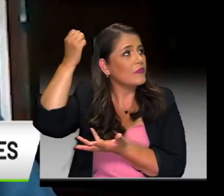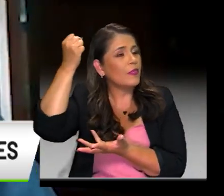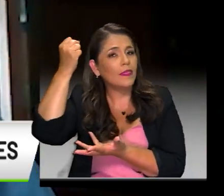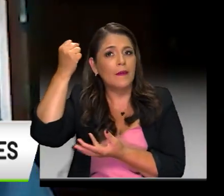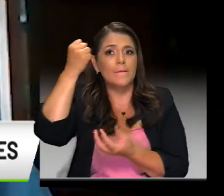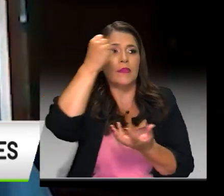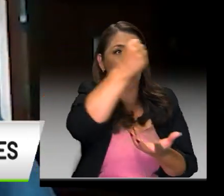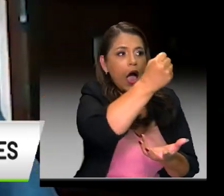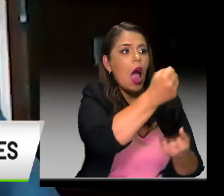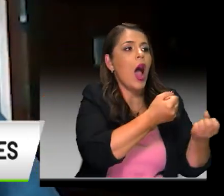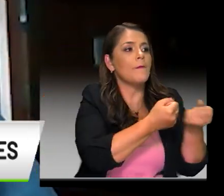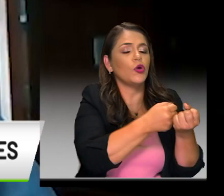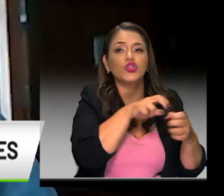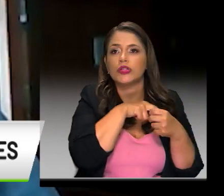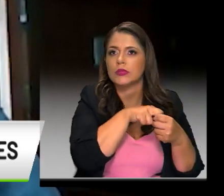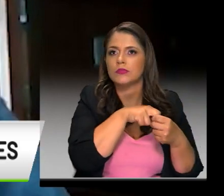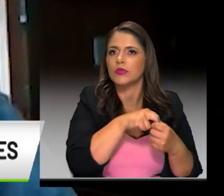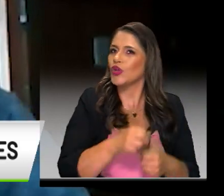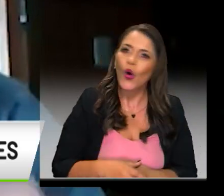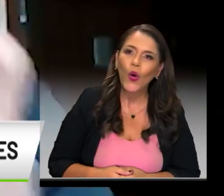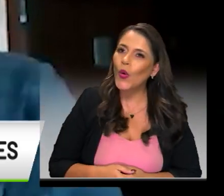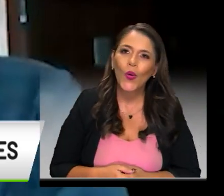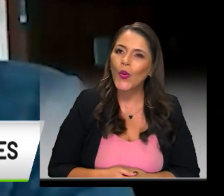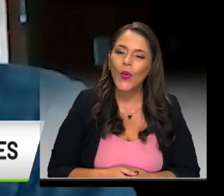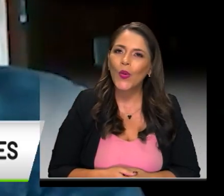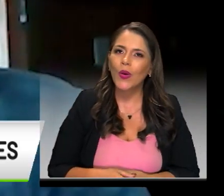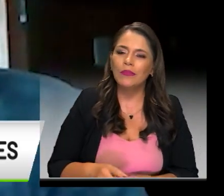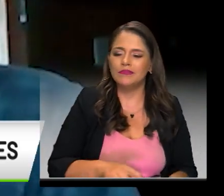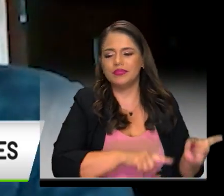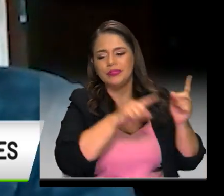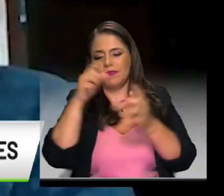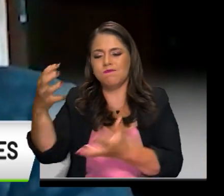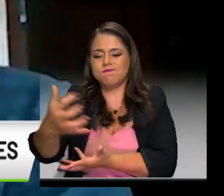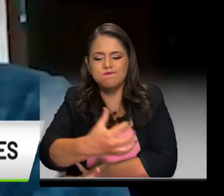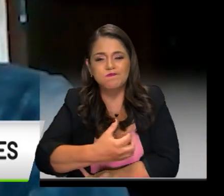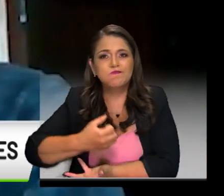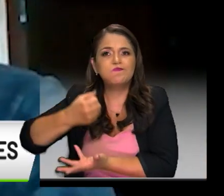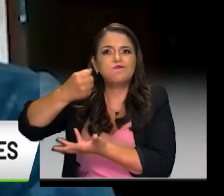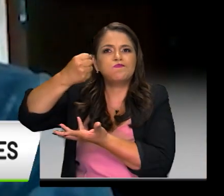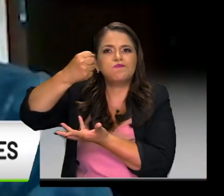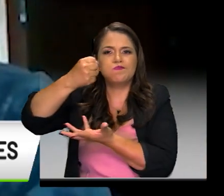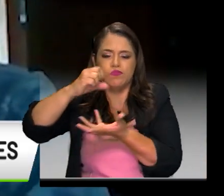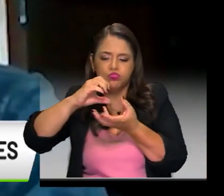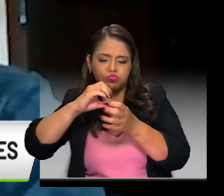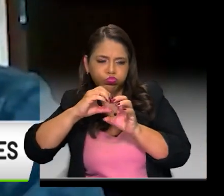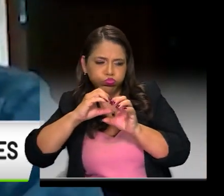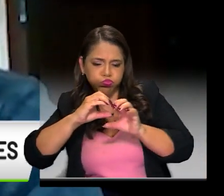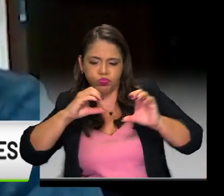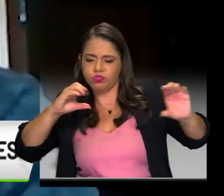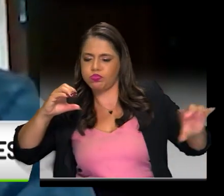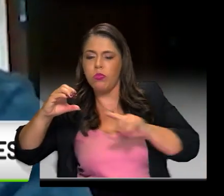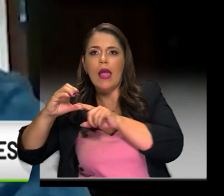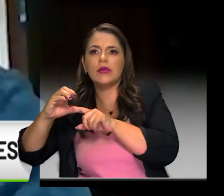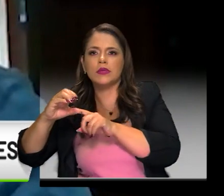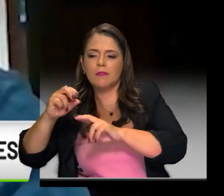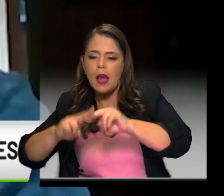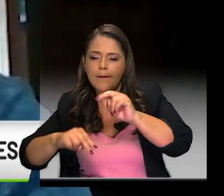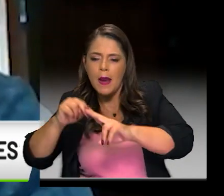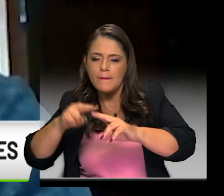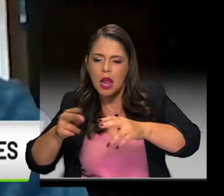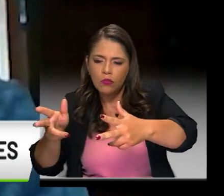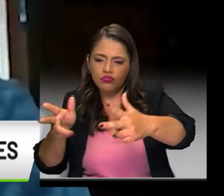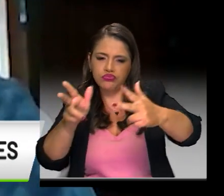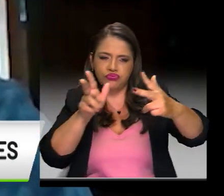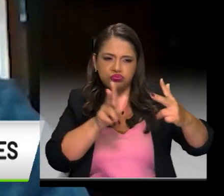el fondo de estabilización de la tarifa, sino que se reserve una parte para esas inversiones en unos